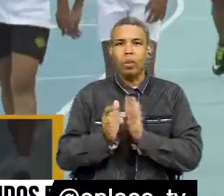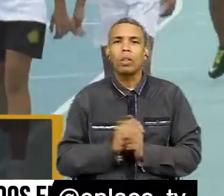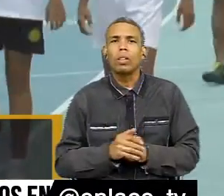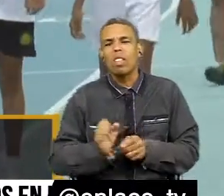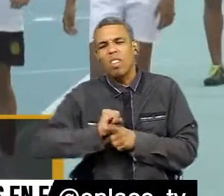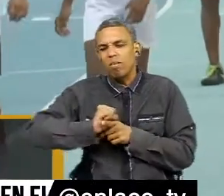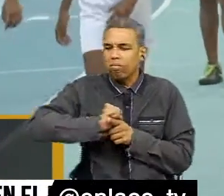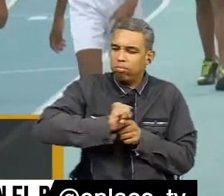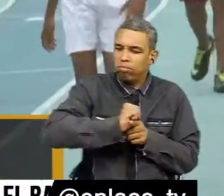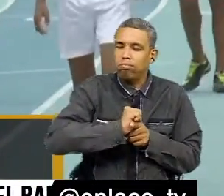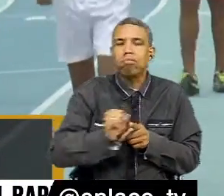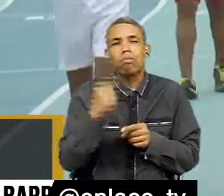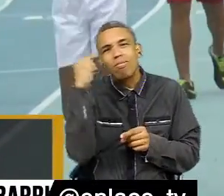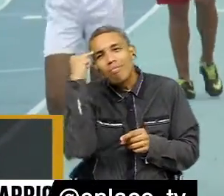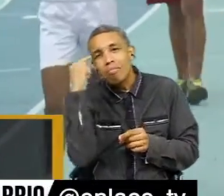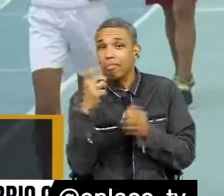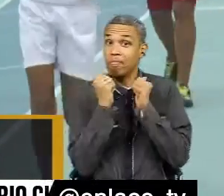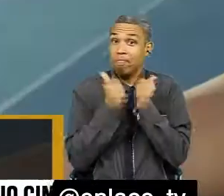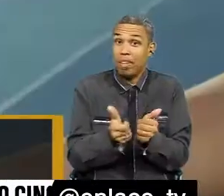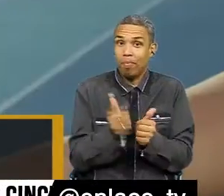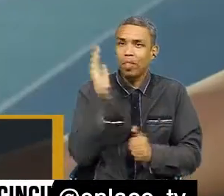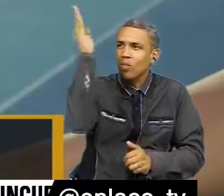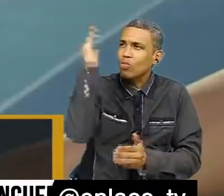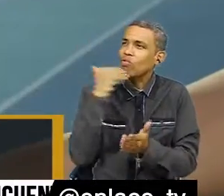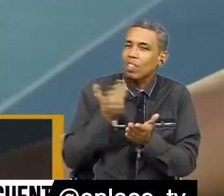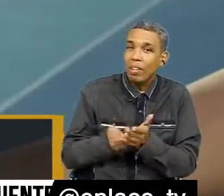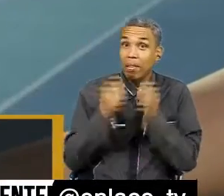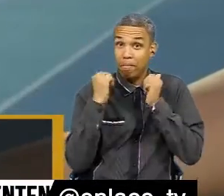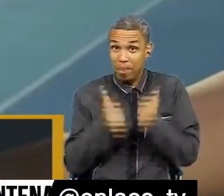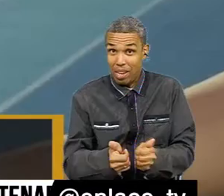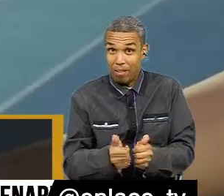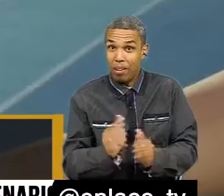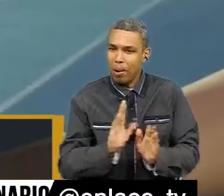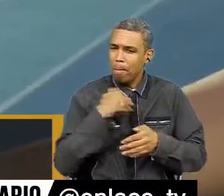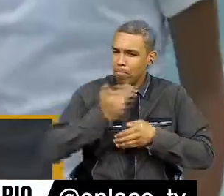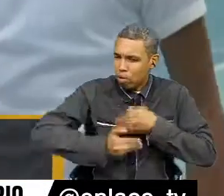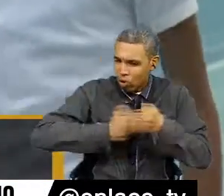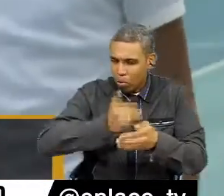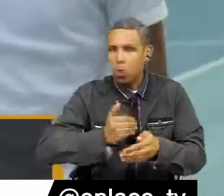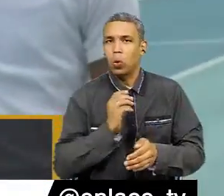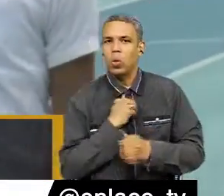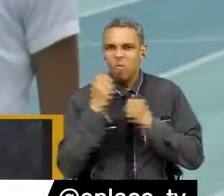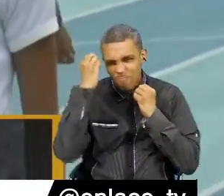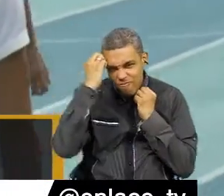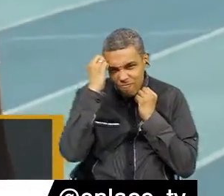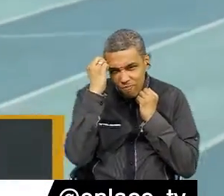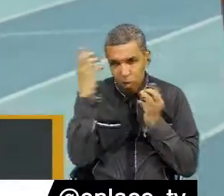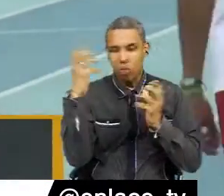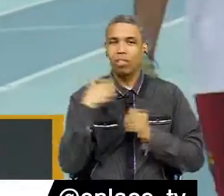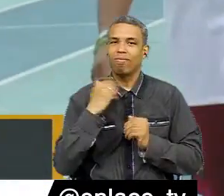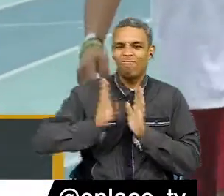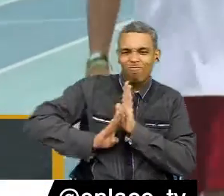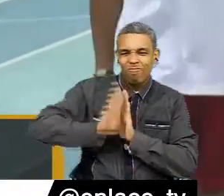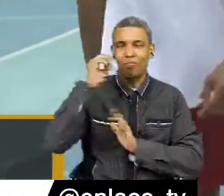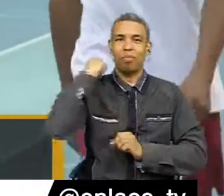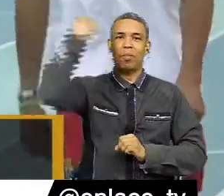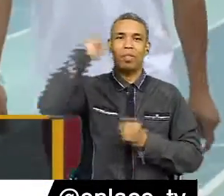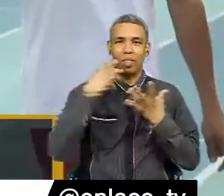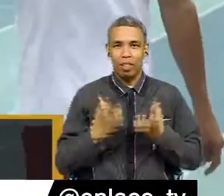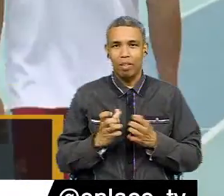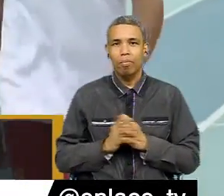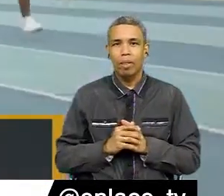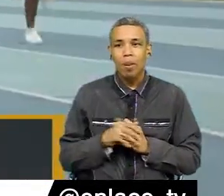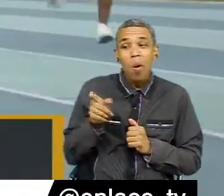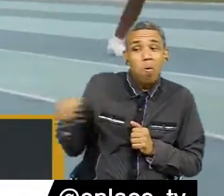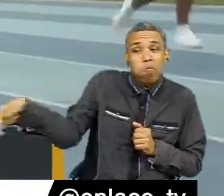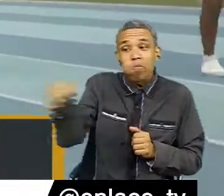bueno. Pues gracias a Dios nos ha ido muy bien y preparándola para darle toda. Los atletas se han destacado en certámenes a